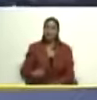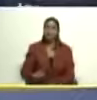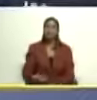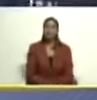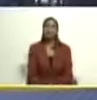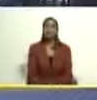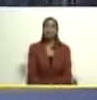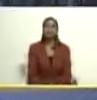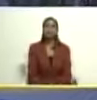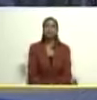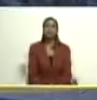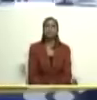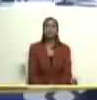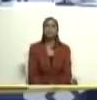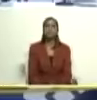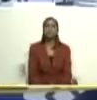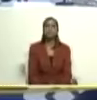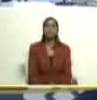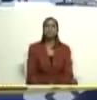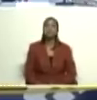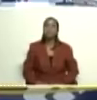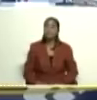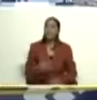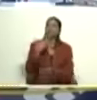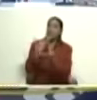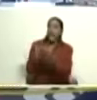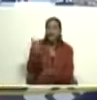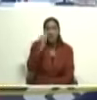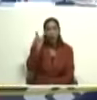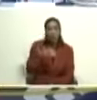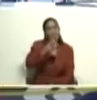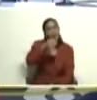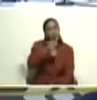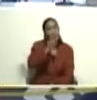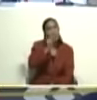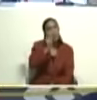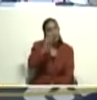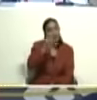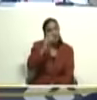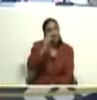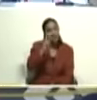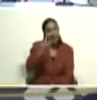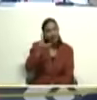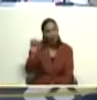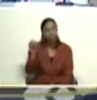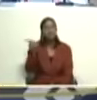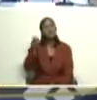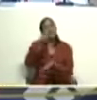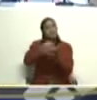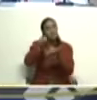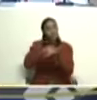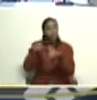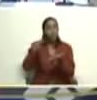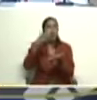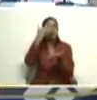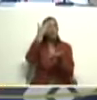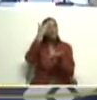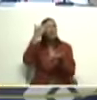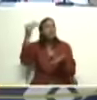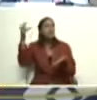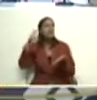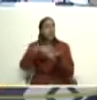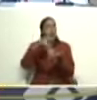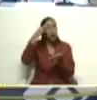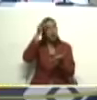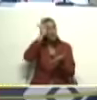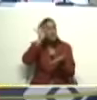Gracias, profesor Juan Carlos Monedero, intelectual, escritor, pensador, hombre de ideas,